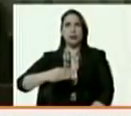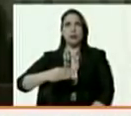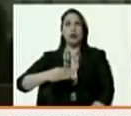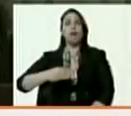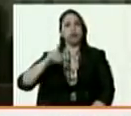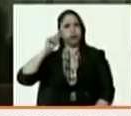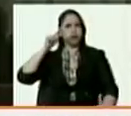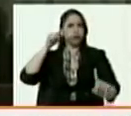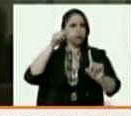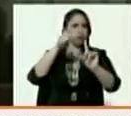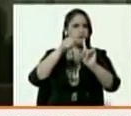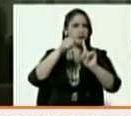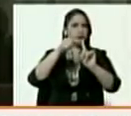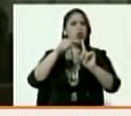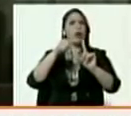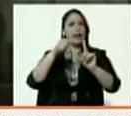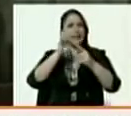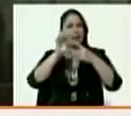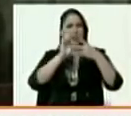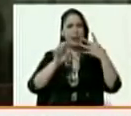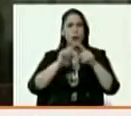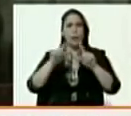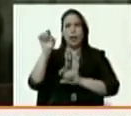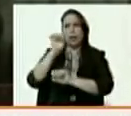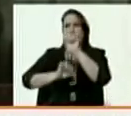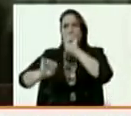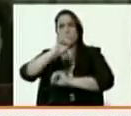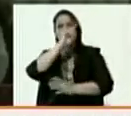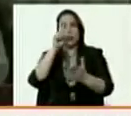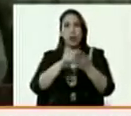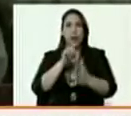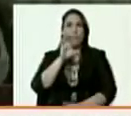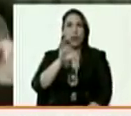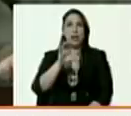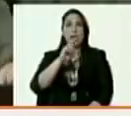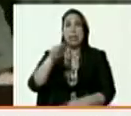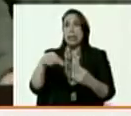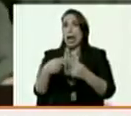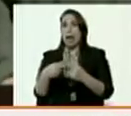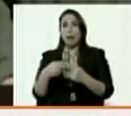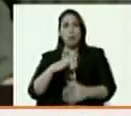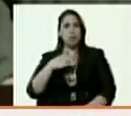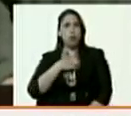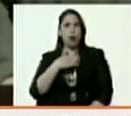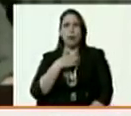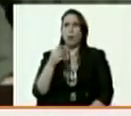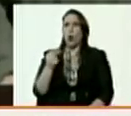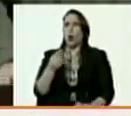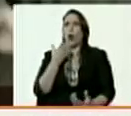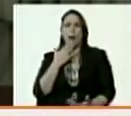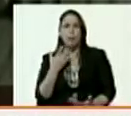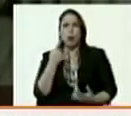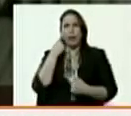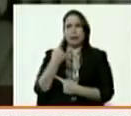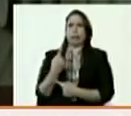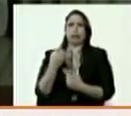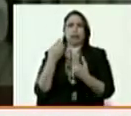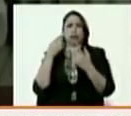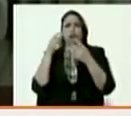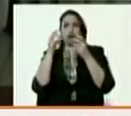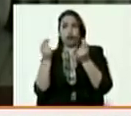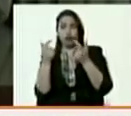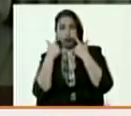del concepto estratégico para la defensa integral de la nación. Nadie tiene que alarmarse porque estamos haciendo una tarea